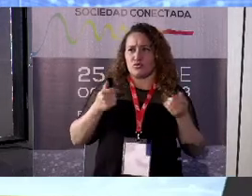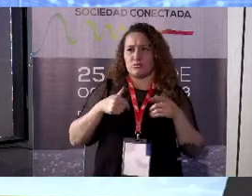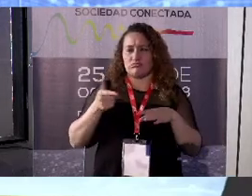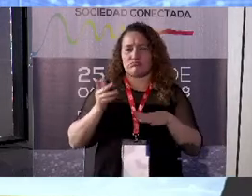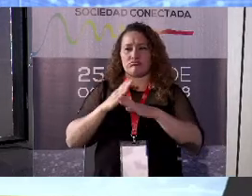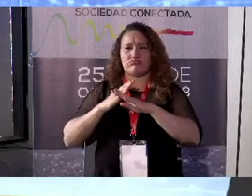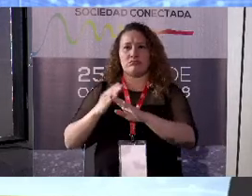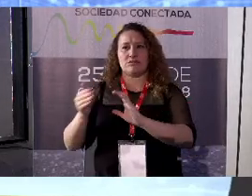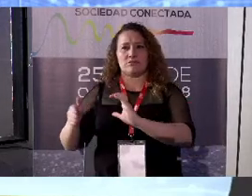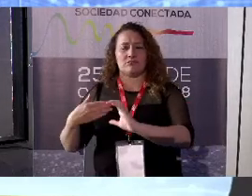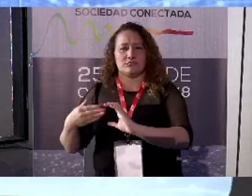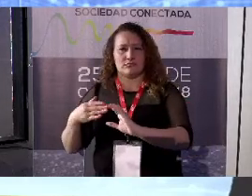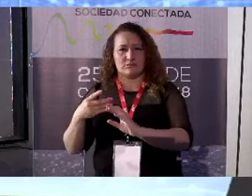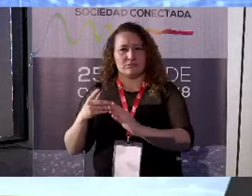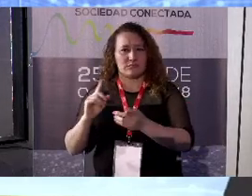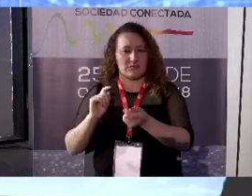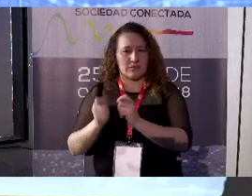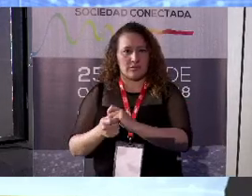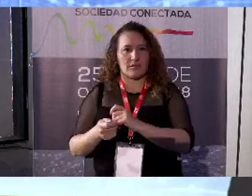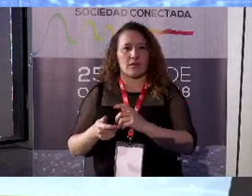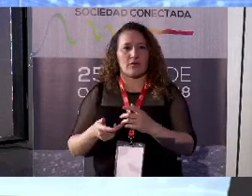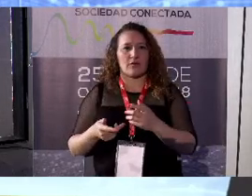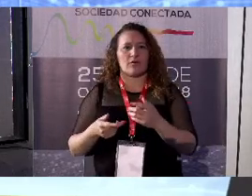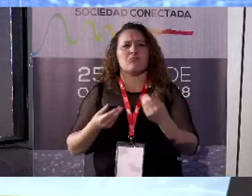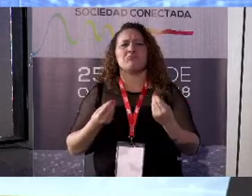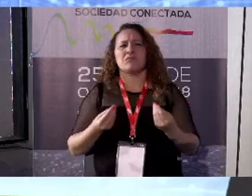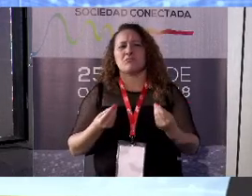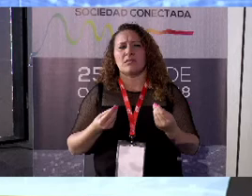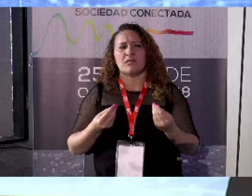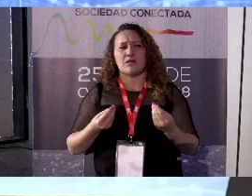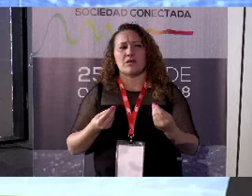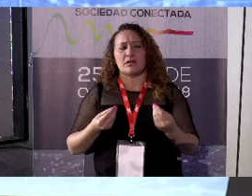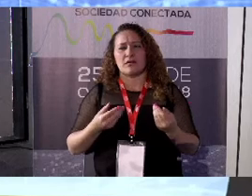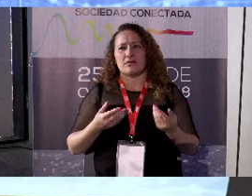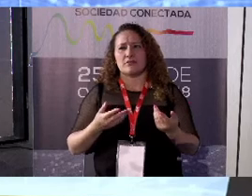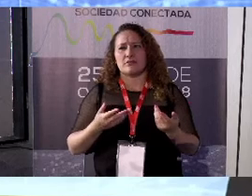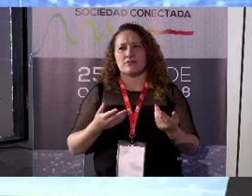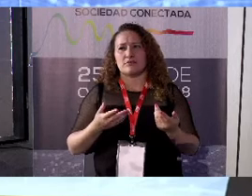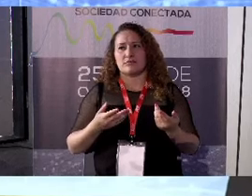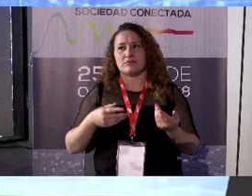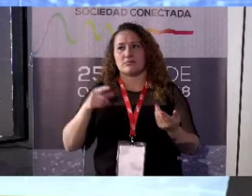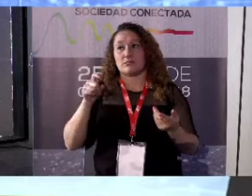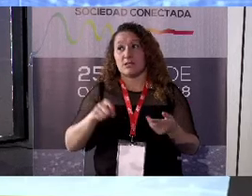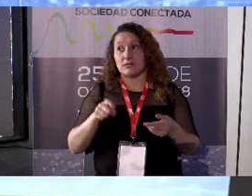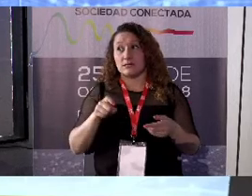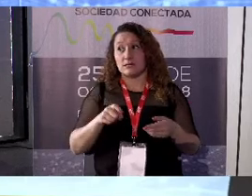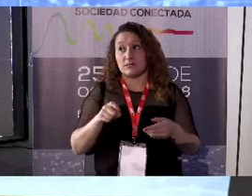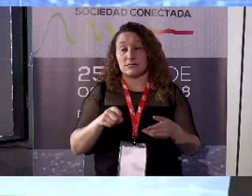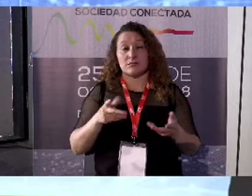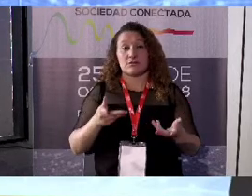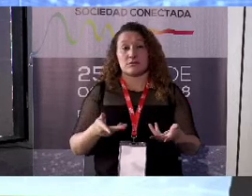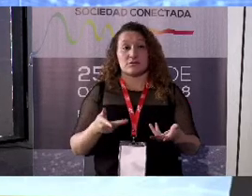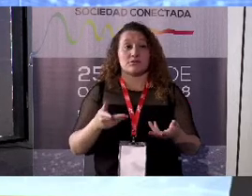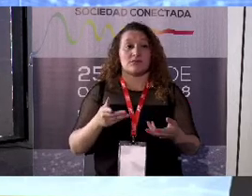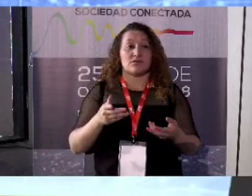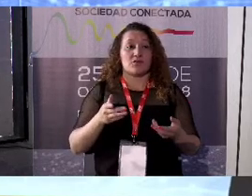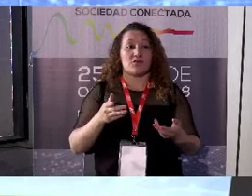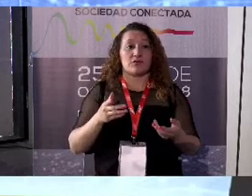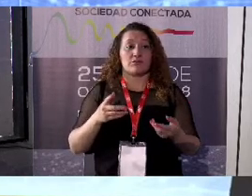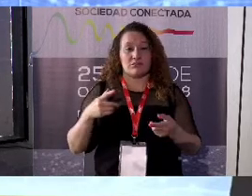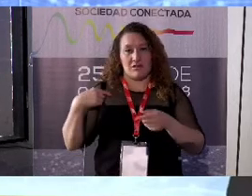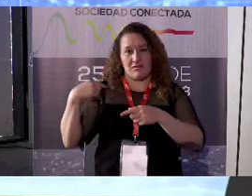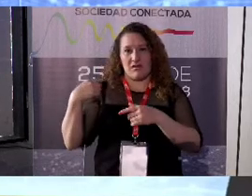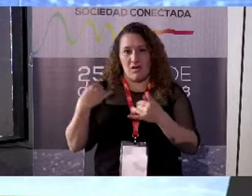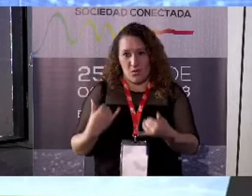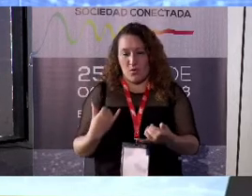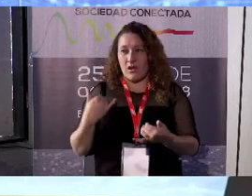esto con el fin de satisfacer las idades que están demandando las generaciones presentes